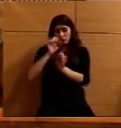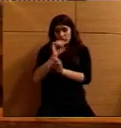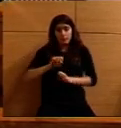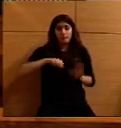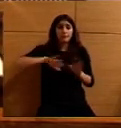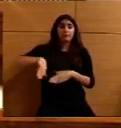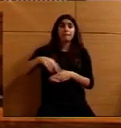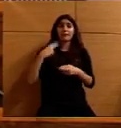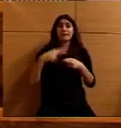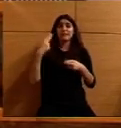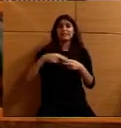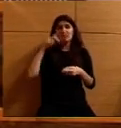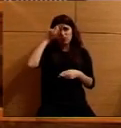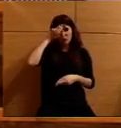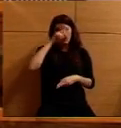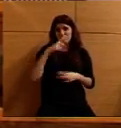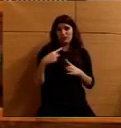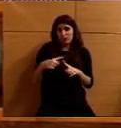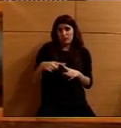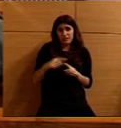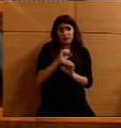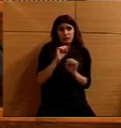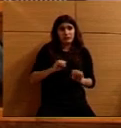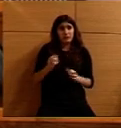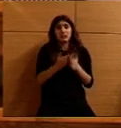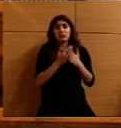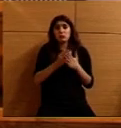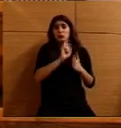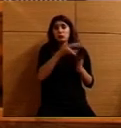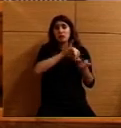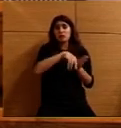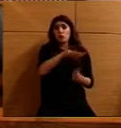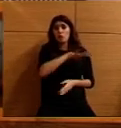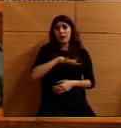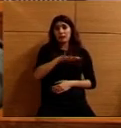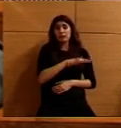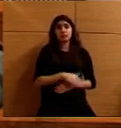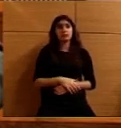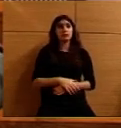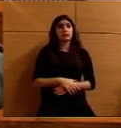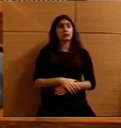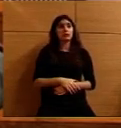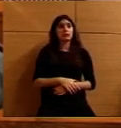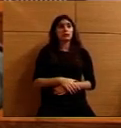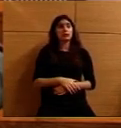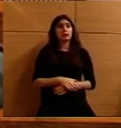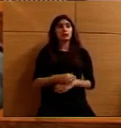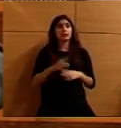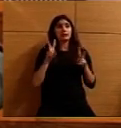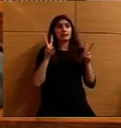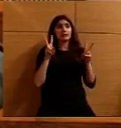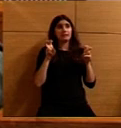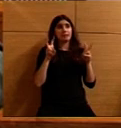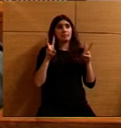imposible, lo del taxi rural y los estudios en otras comarcas, no solamente en el Rincón de Ademuz.